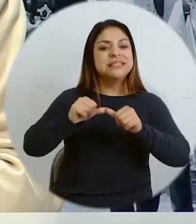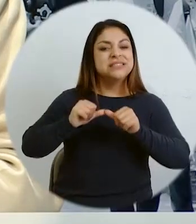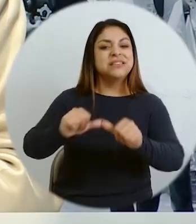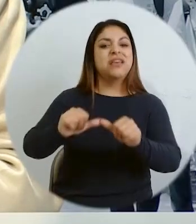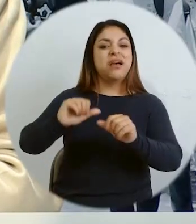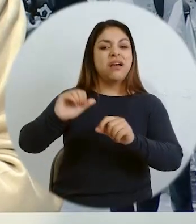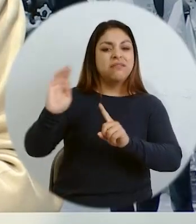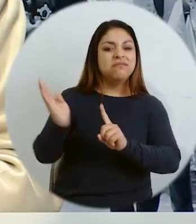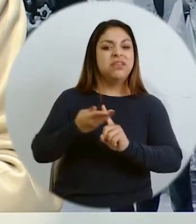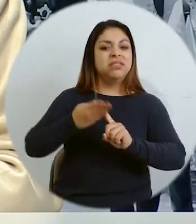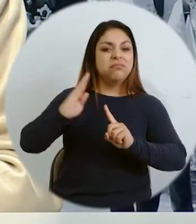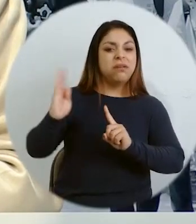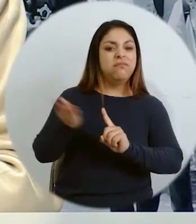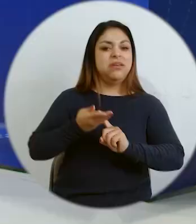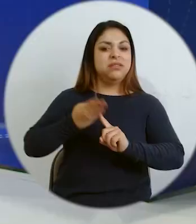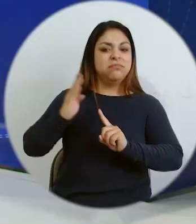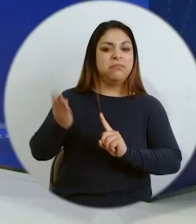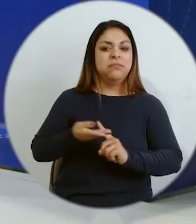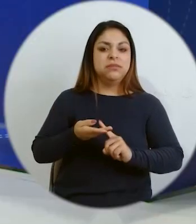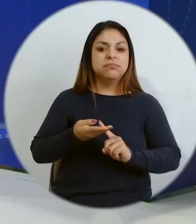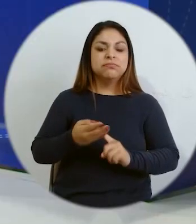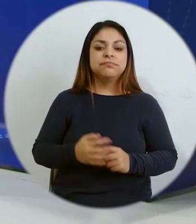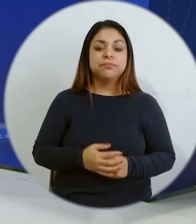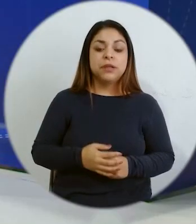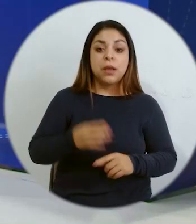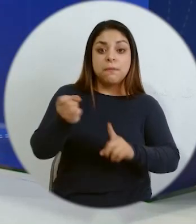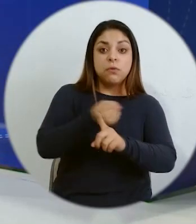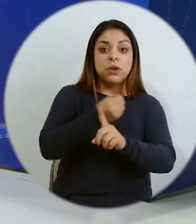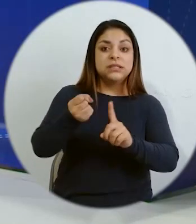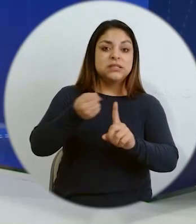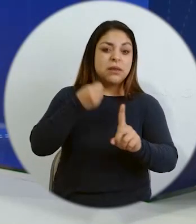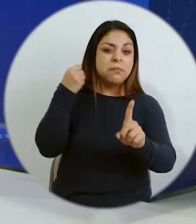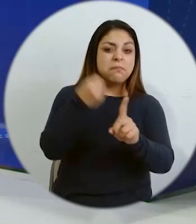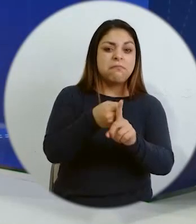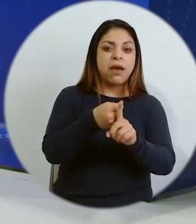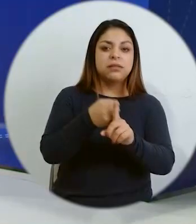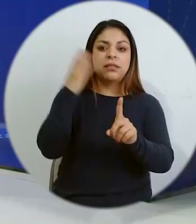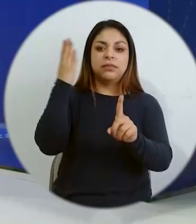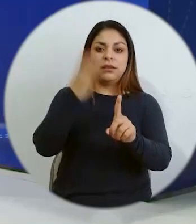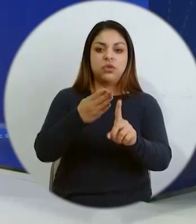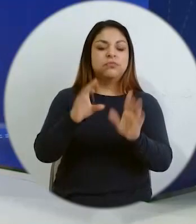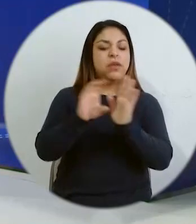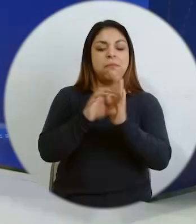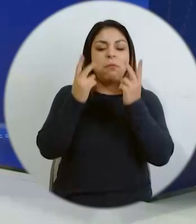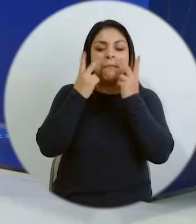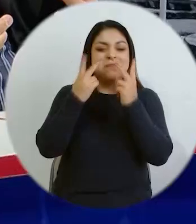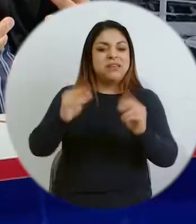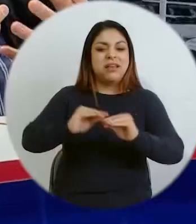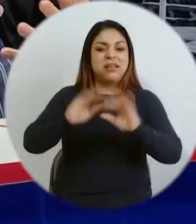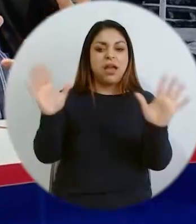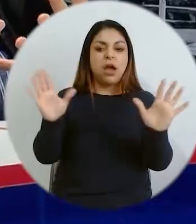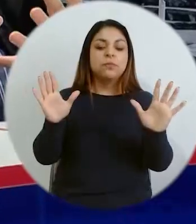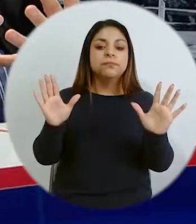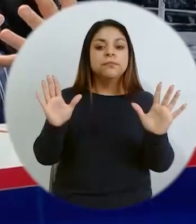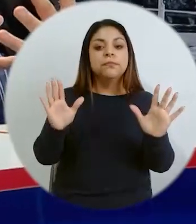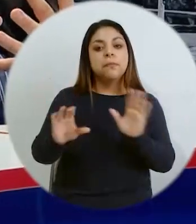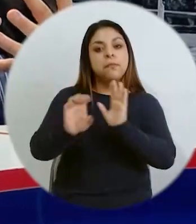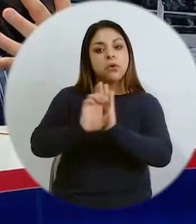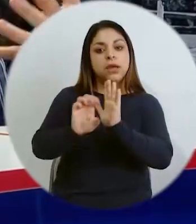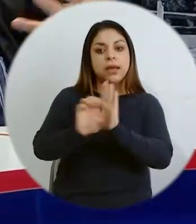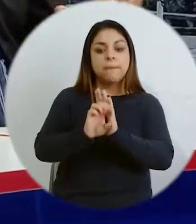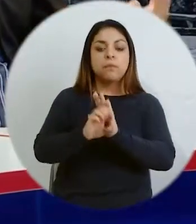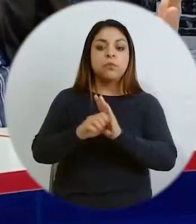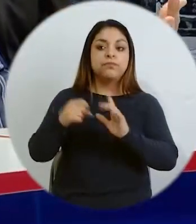adolescentes sigan siendo víctimas de este tipo de violencias. La violencia impacta de formas directas, por ejemplo, muy visibles, por